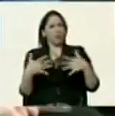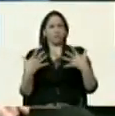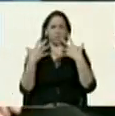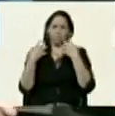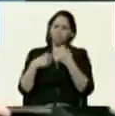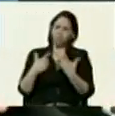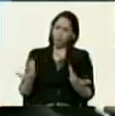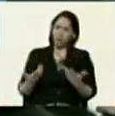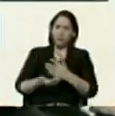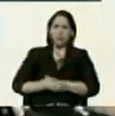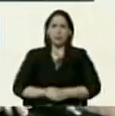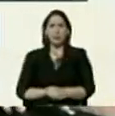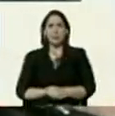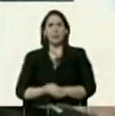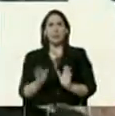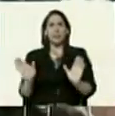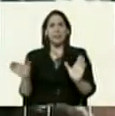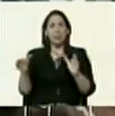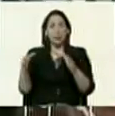La reunión